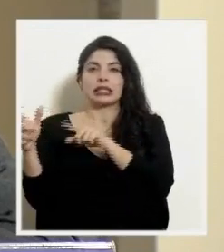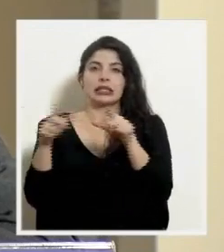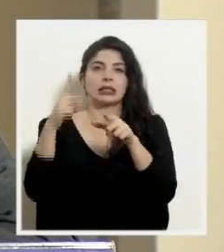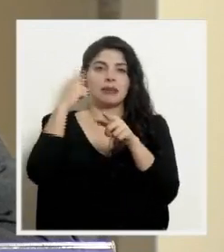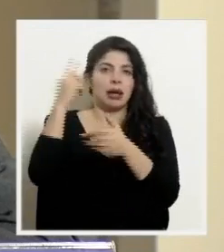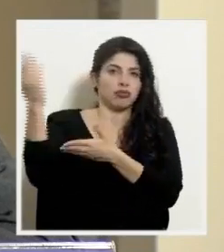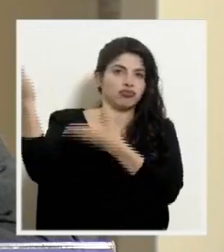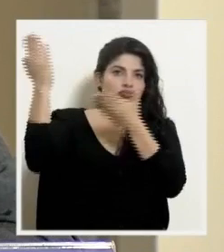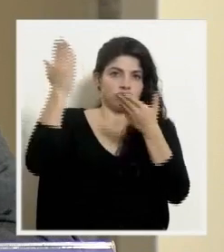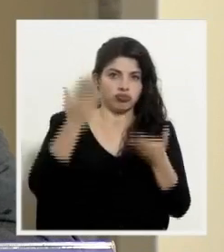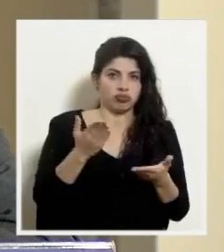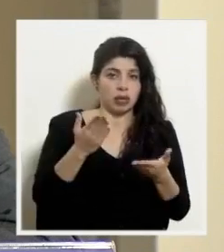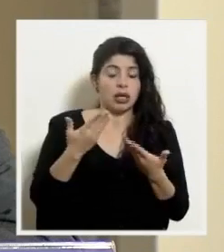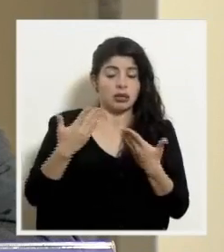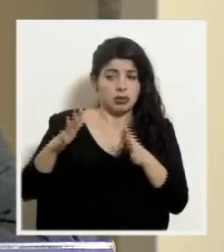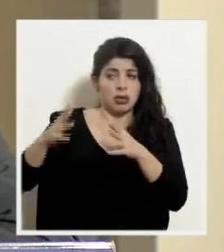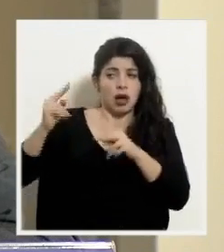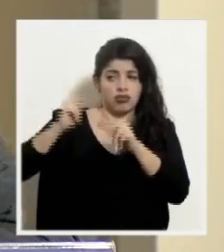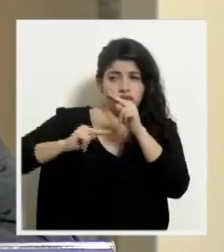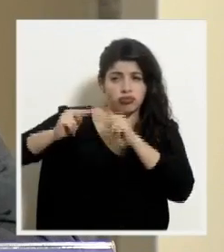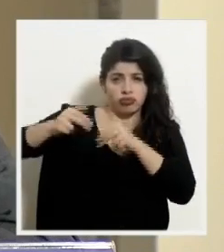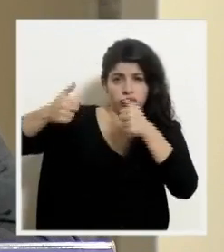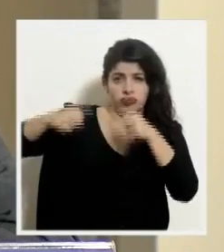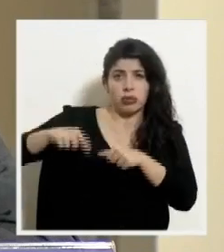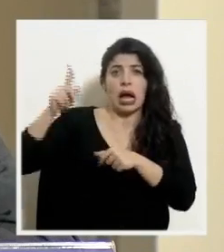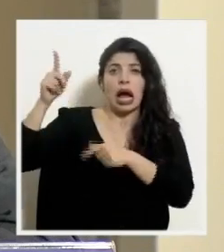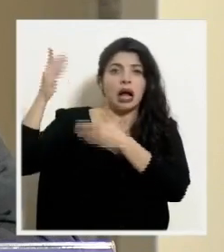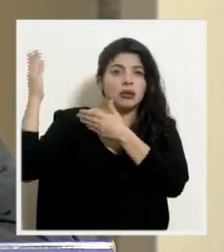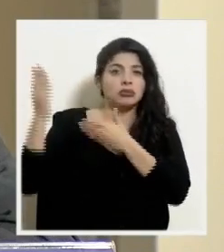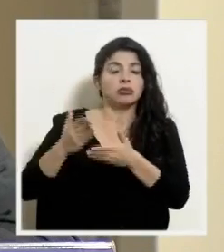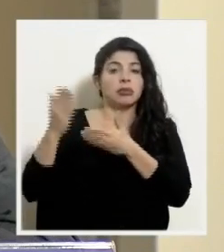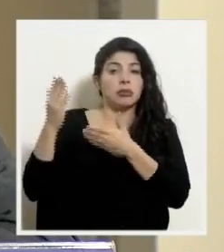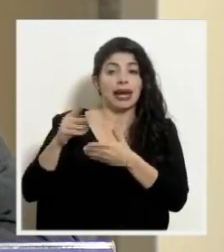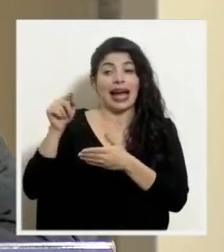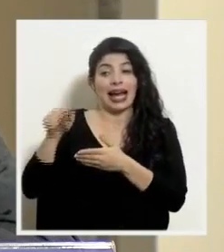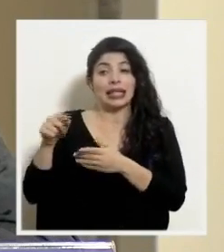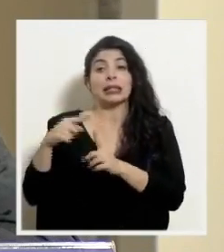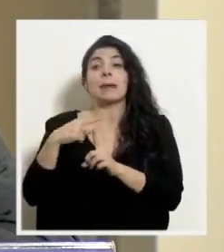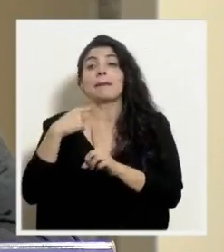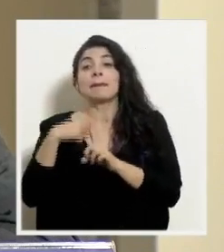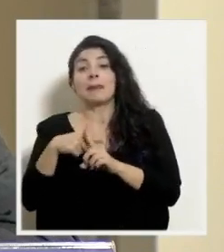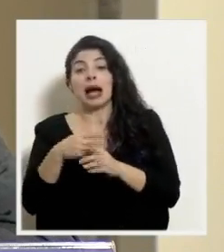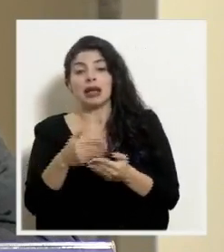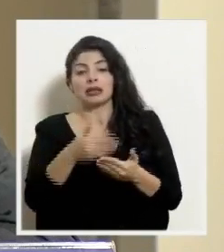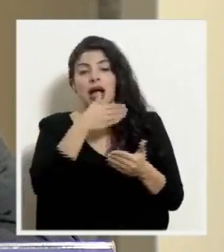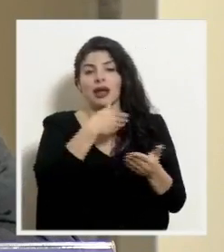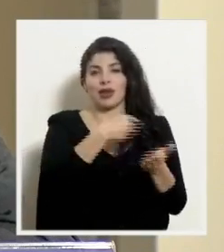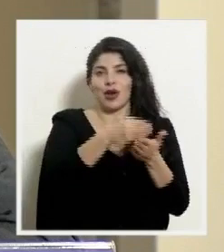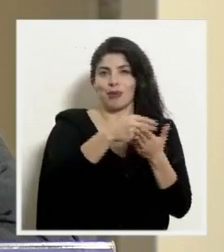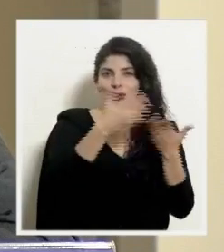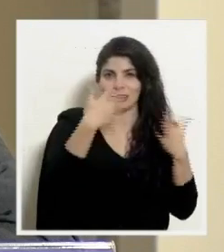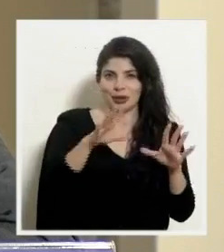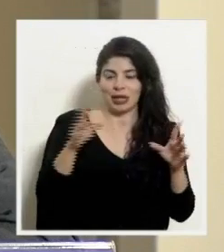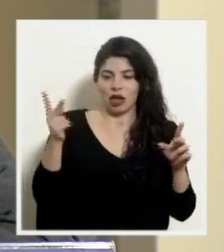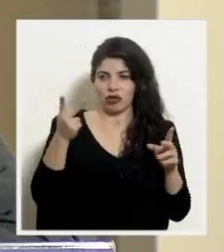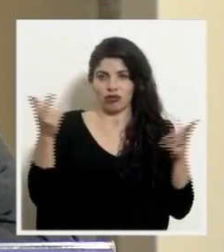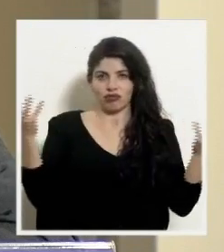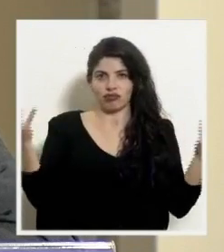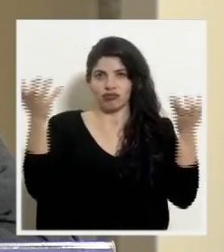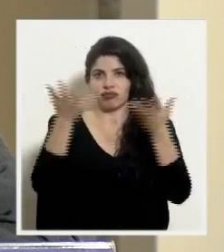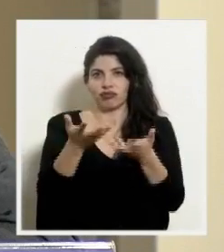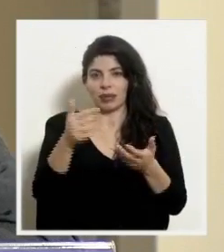se entreguen completamente más las compras que ya estaban firmadas durante